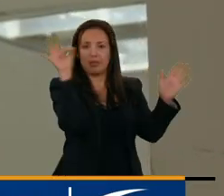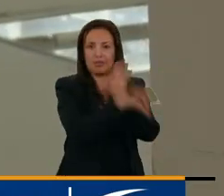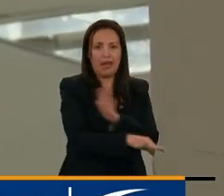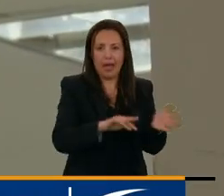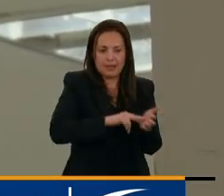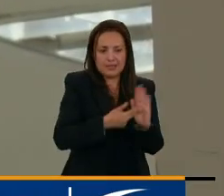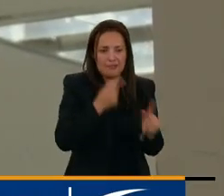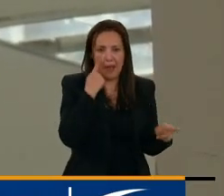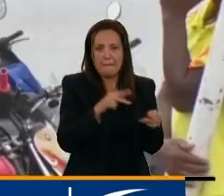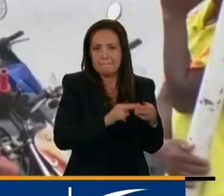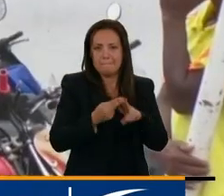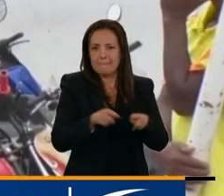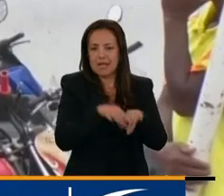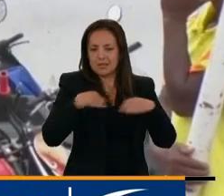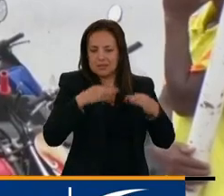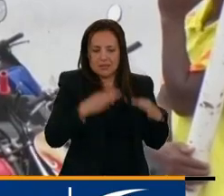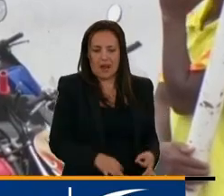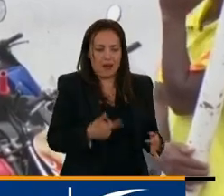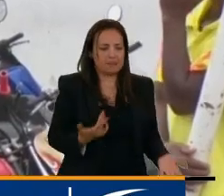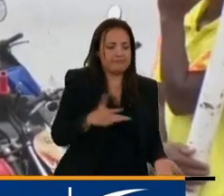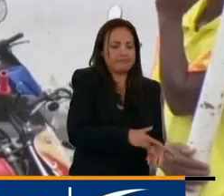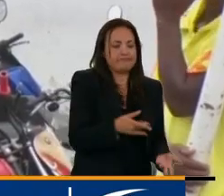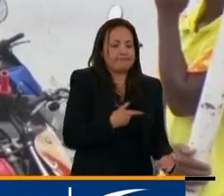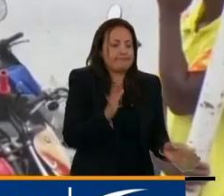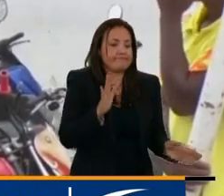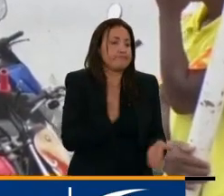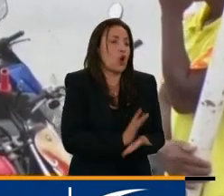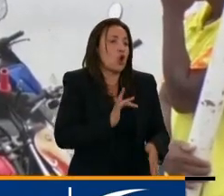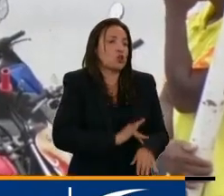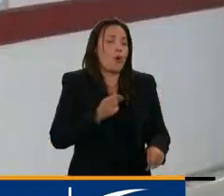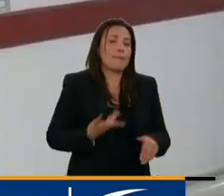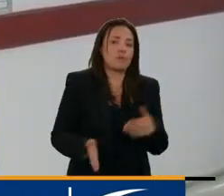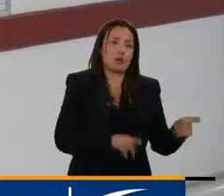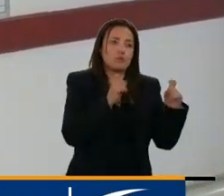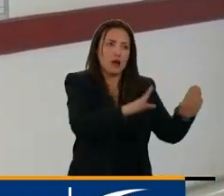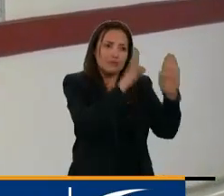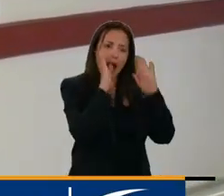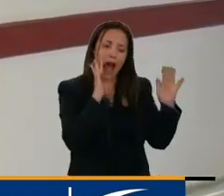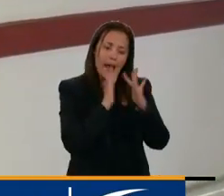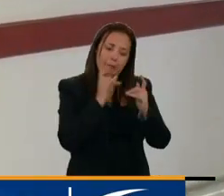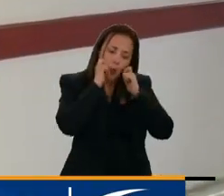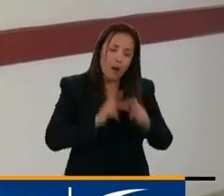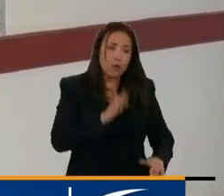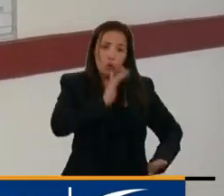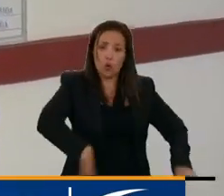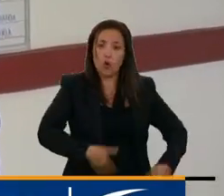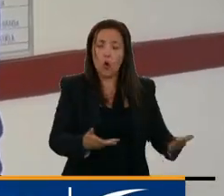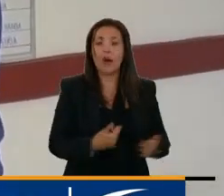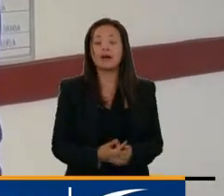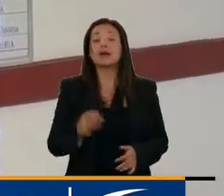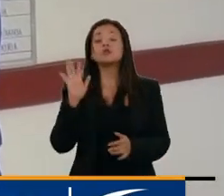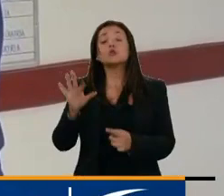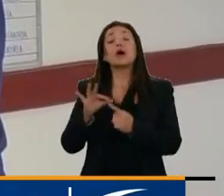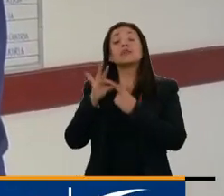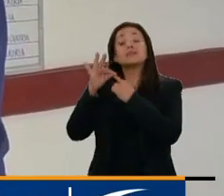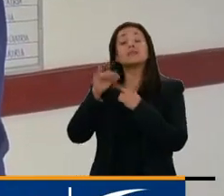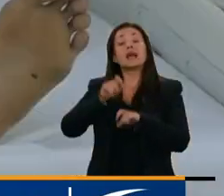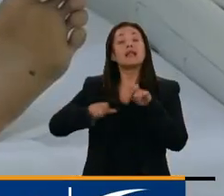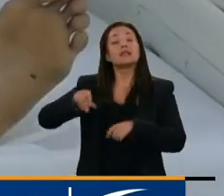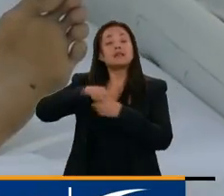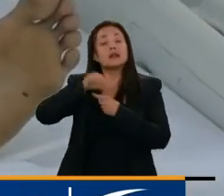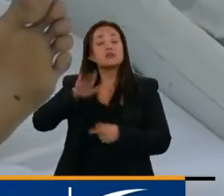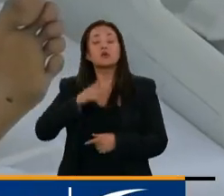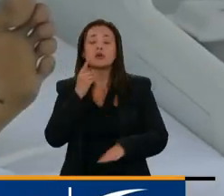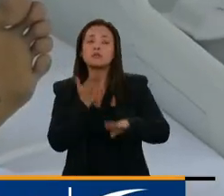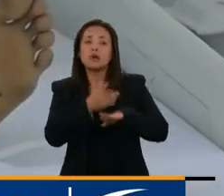atenciones requeridas que se merece un ser humano. Los especialistas en una reciente reunión pidieron el pago de 3 meses